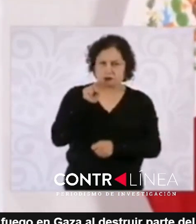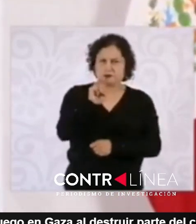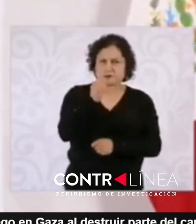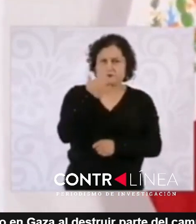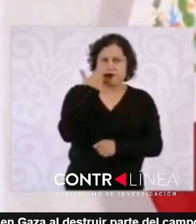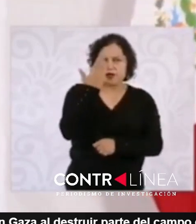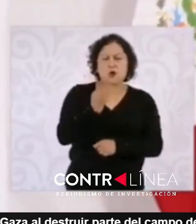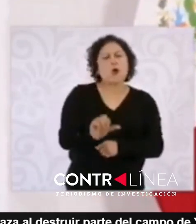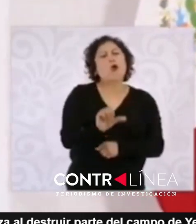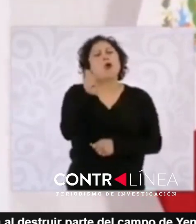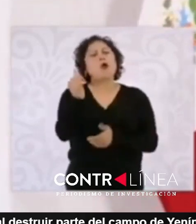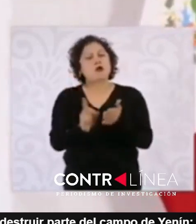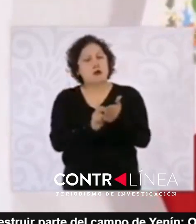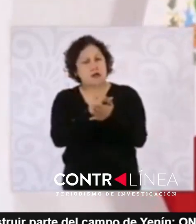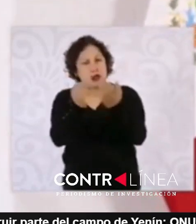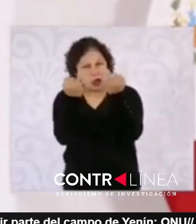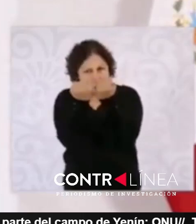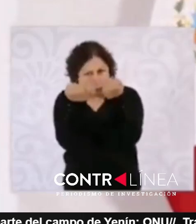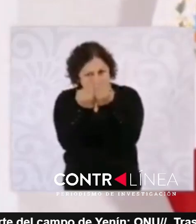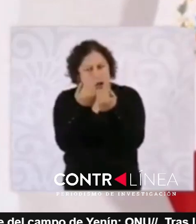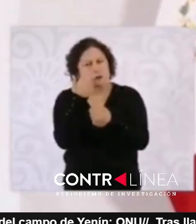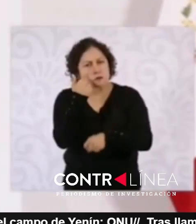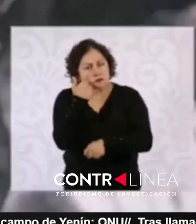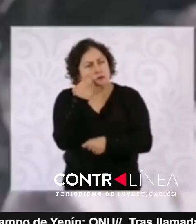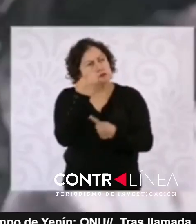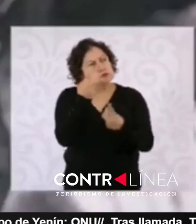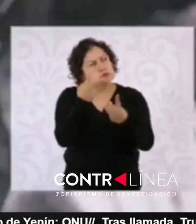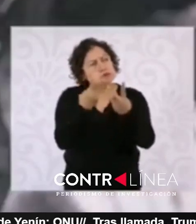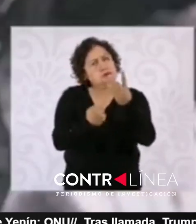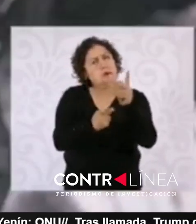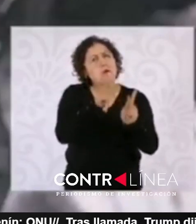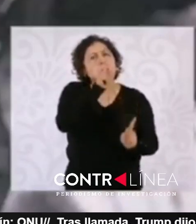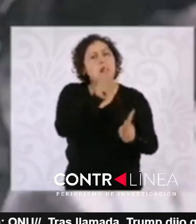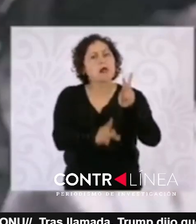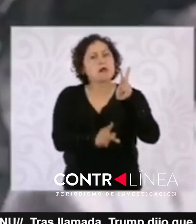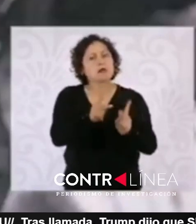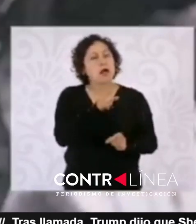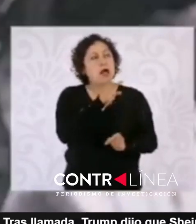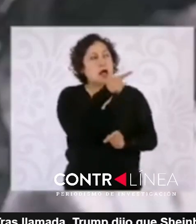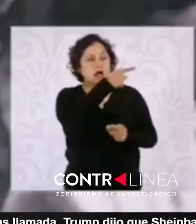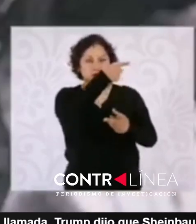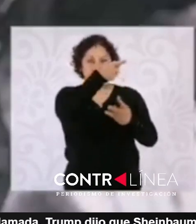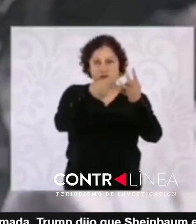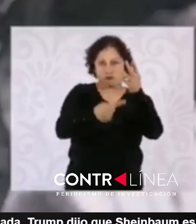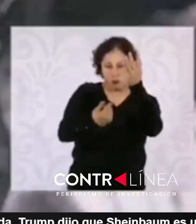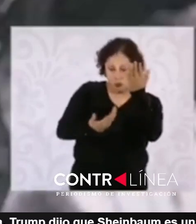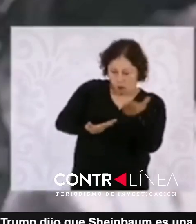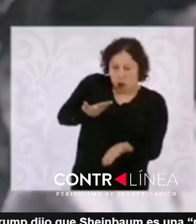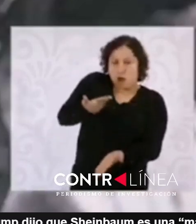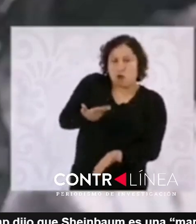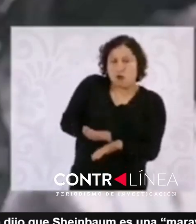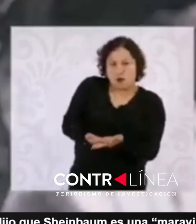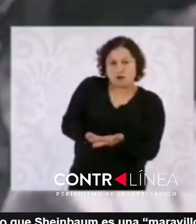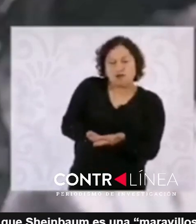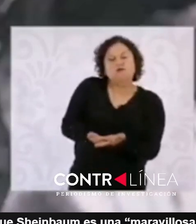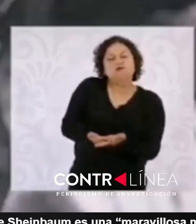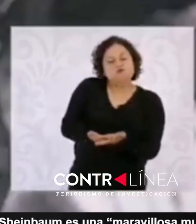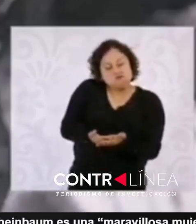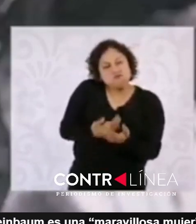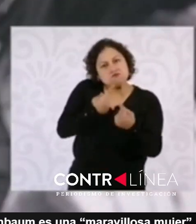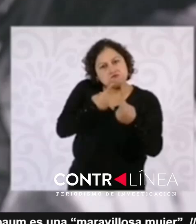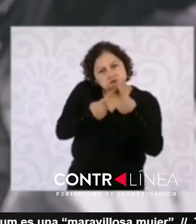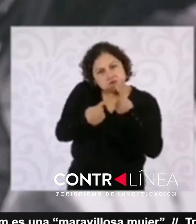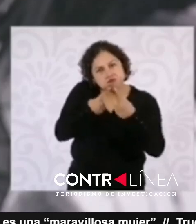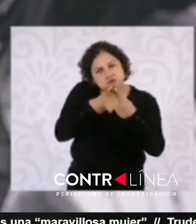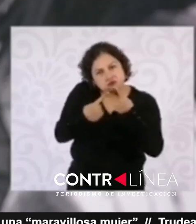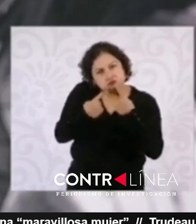Él hizo varias propuestas y finalmente pues llegamos al acuerdo